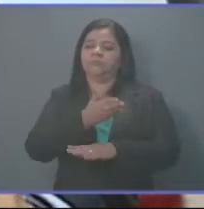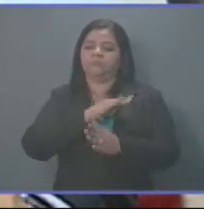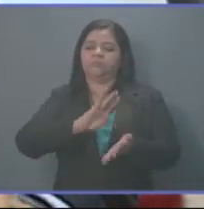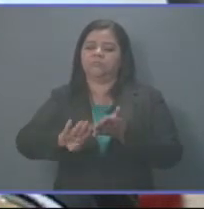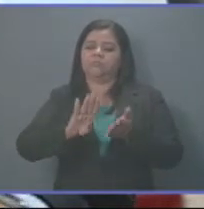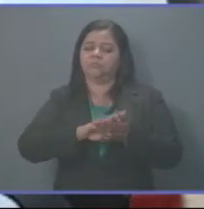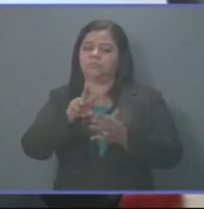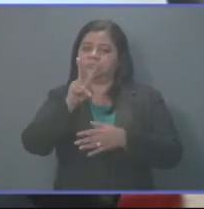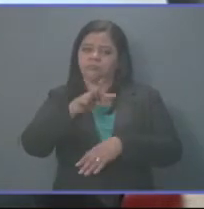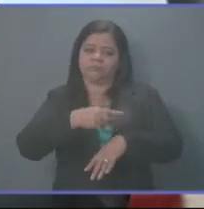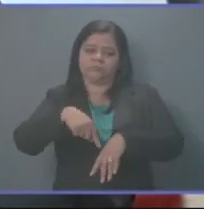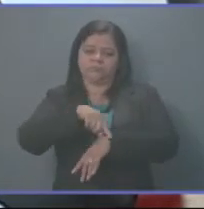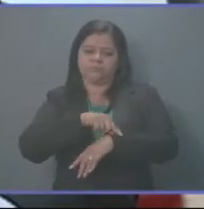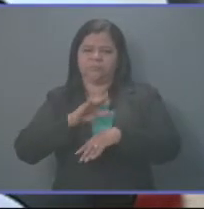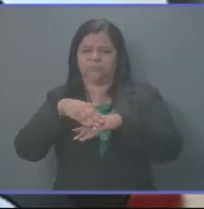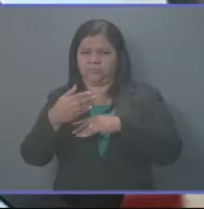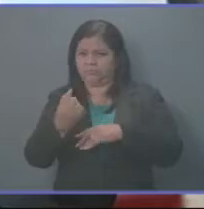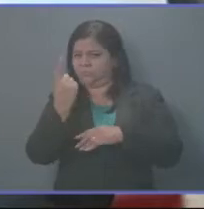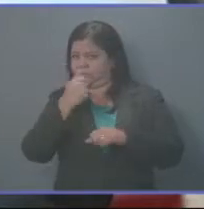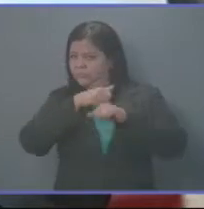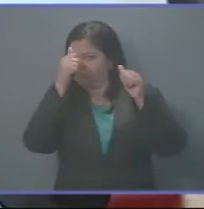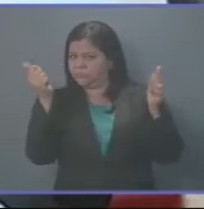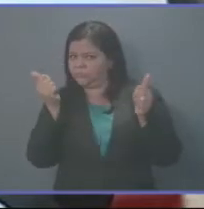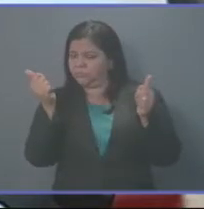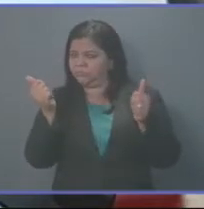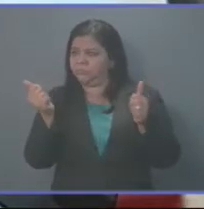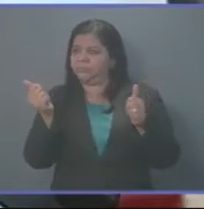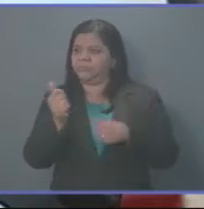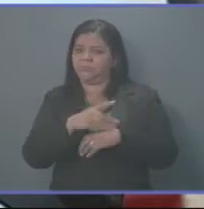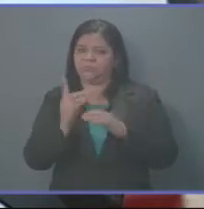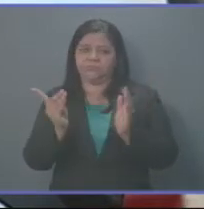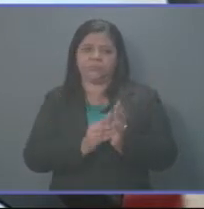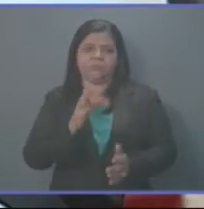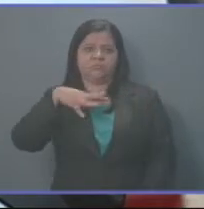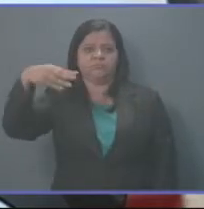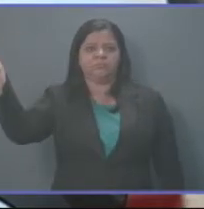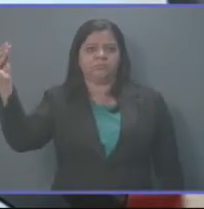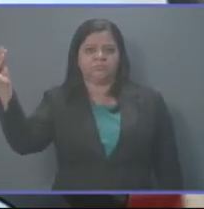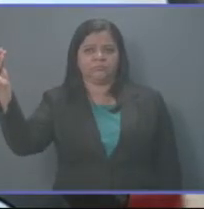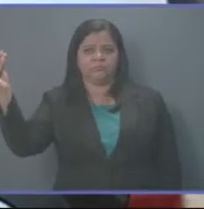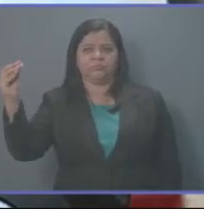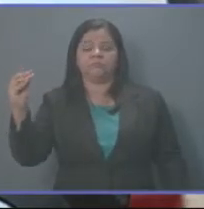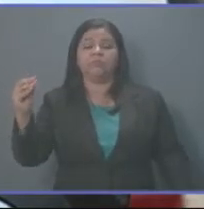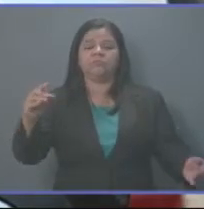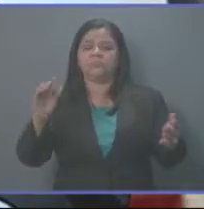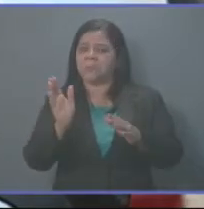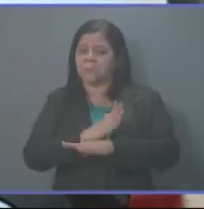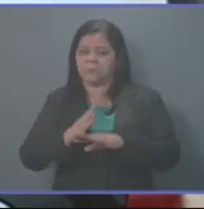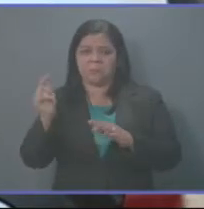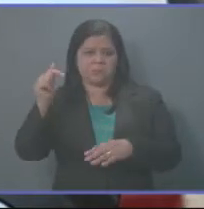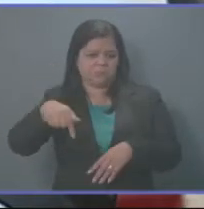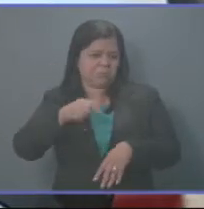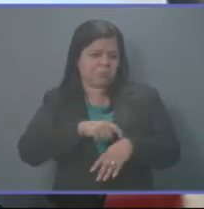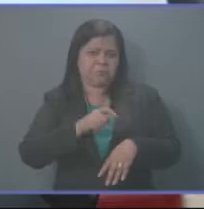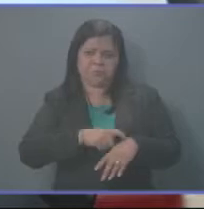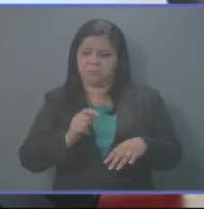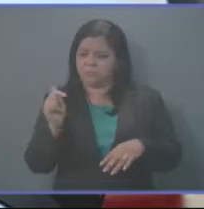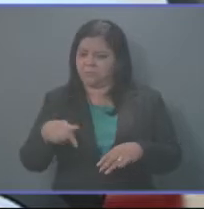24 horas, pero después de las 11 de la mañana, ese legislador se dio a la fuga, como decimos, y no se encuentra en este